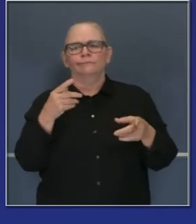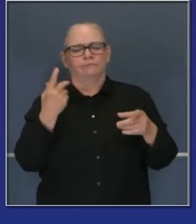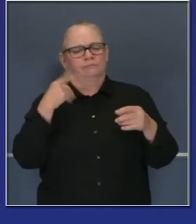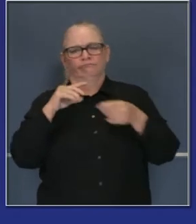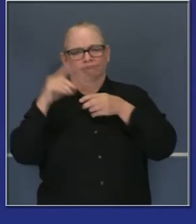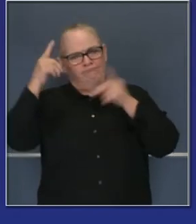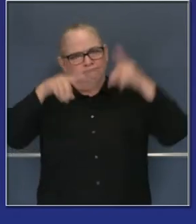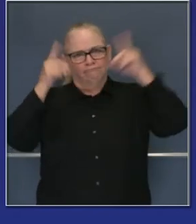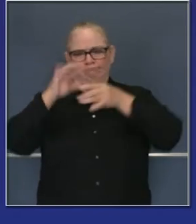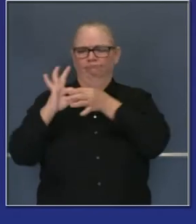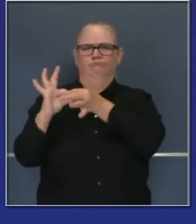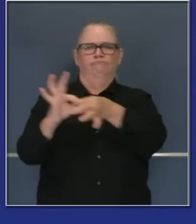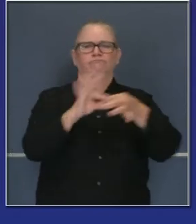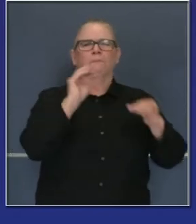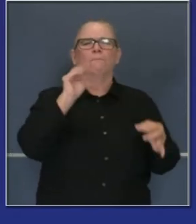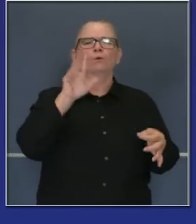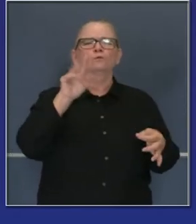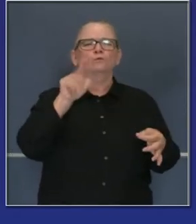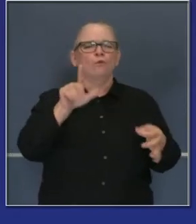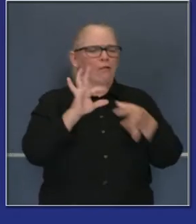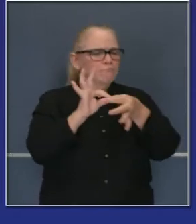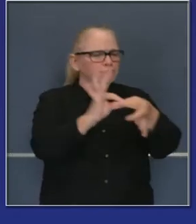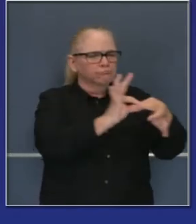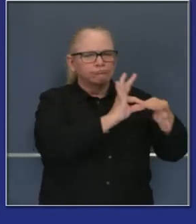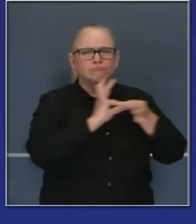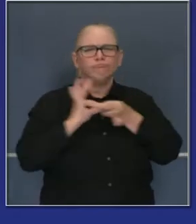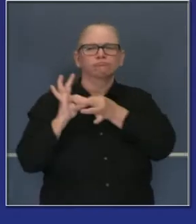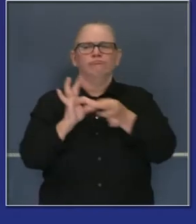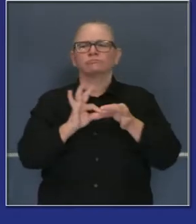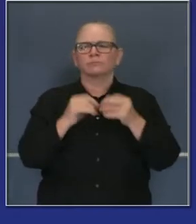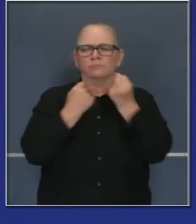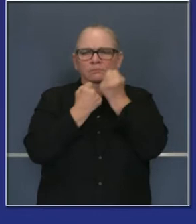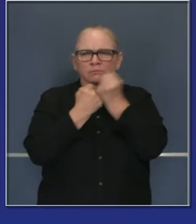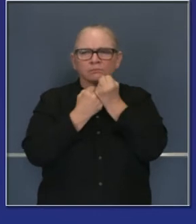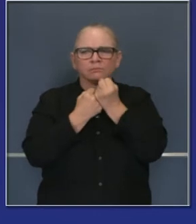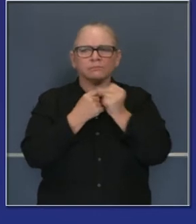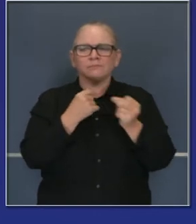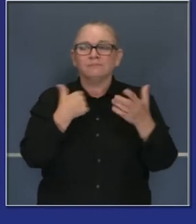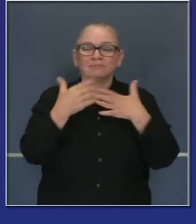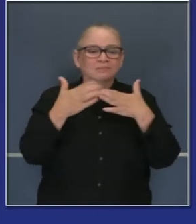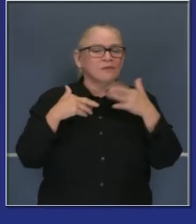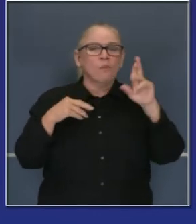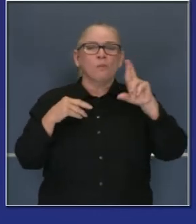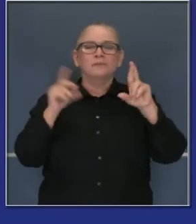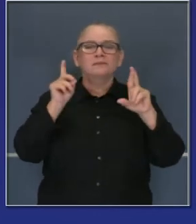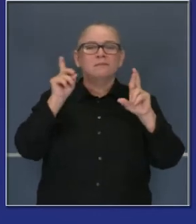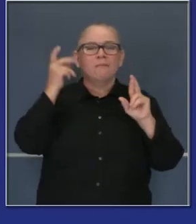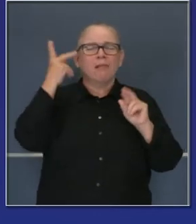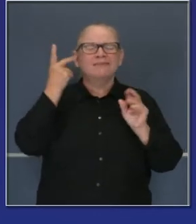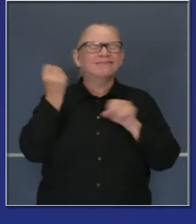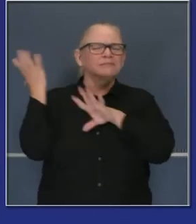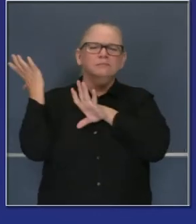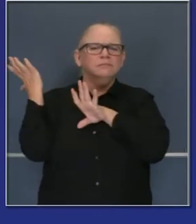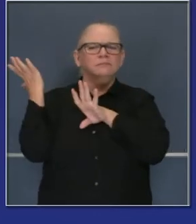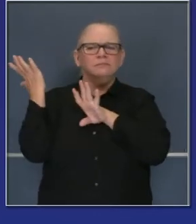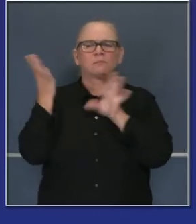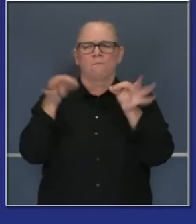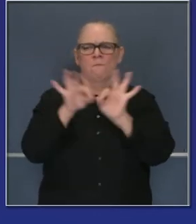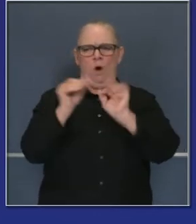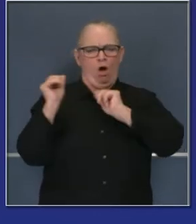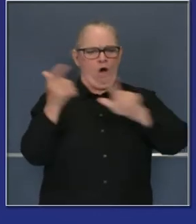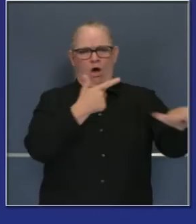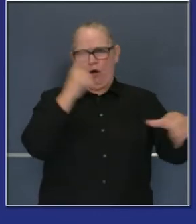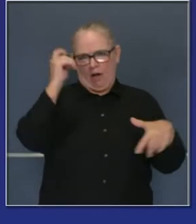sabe de política y qué pasa más allá de los estados en la costa oeste y en lugares como texas pero